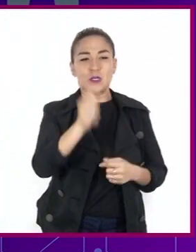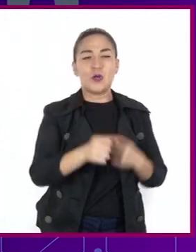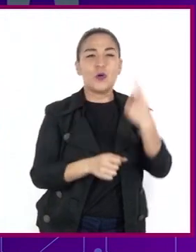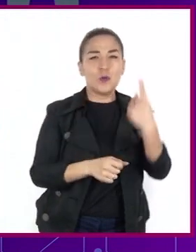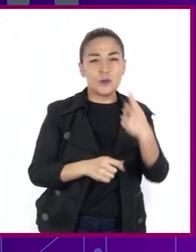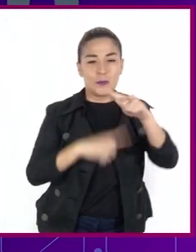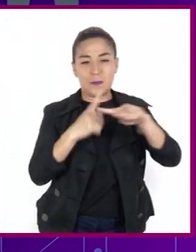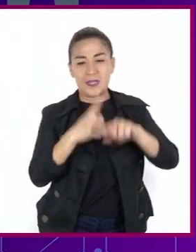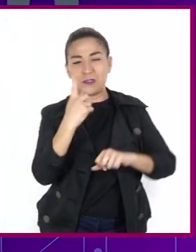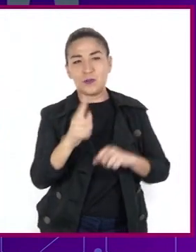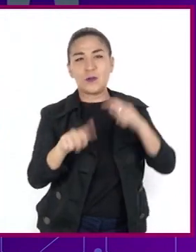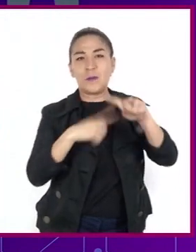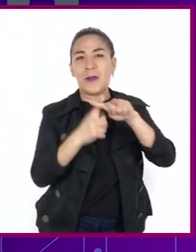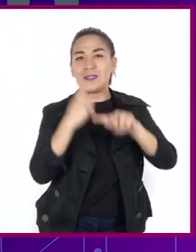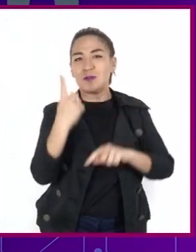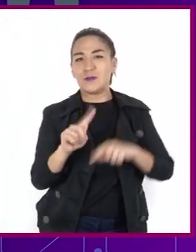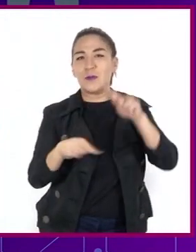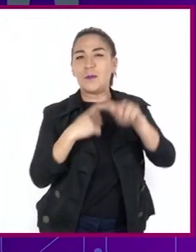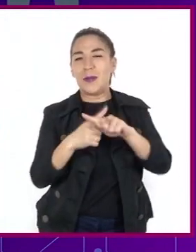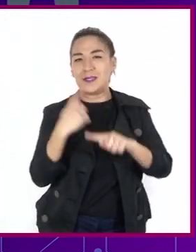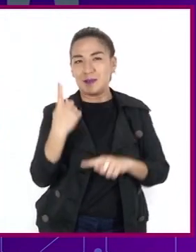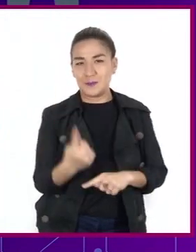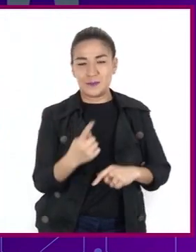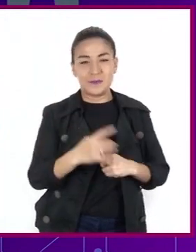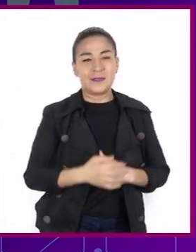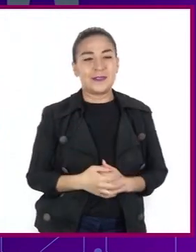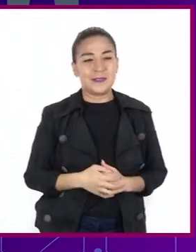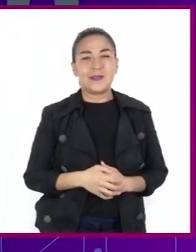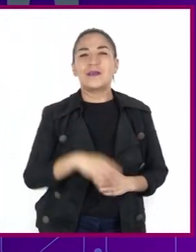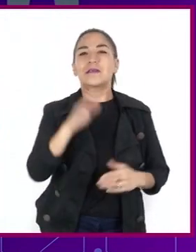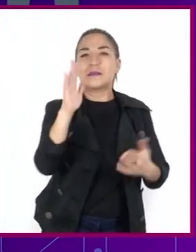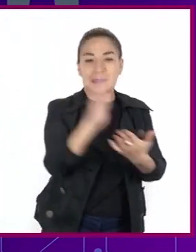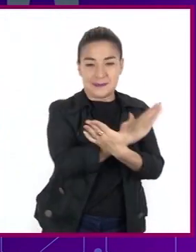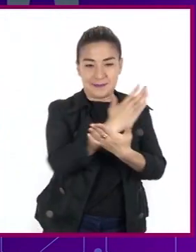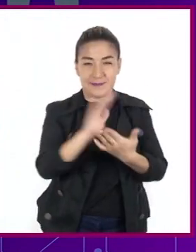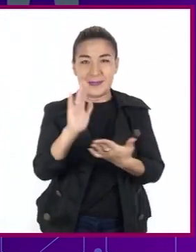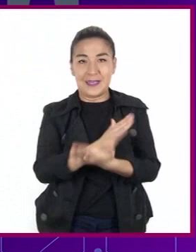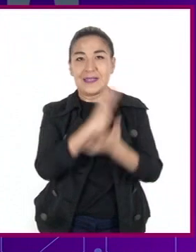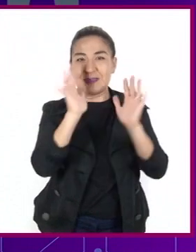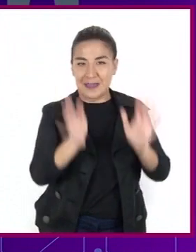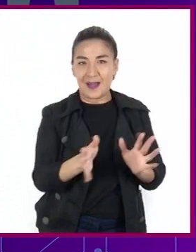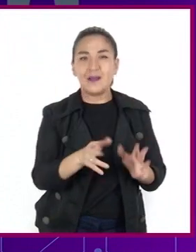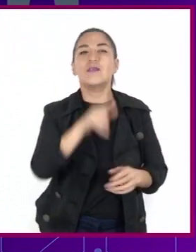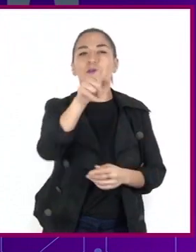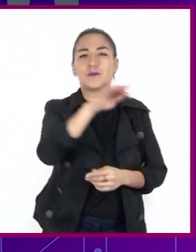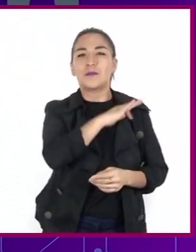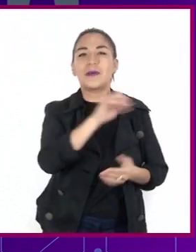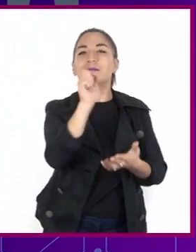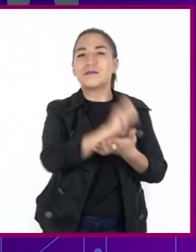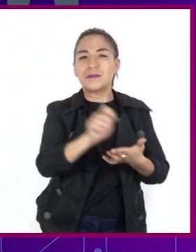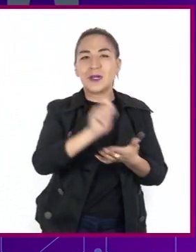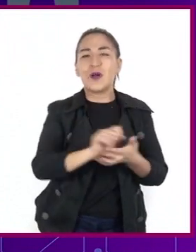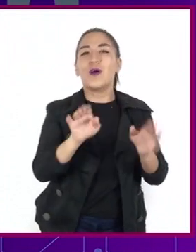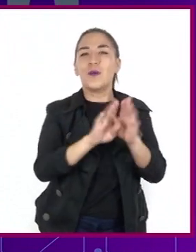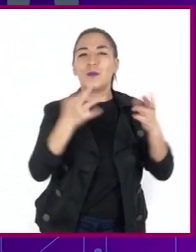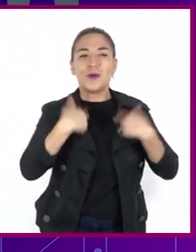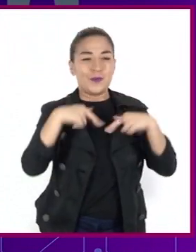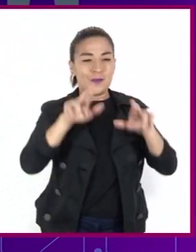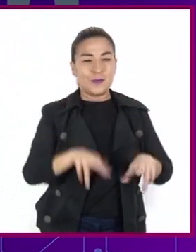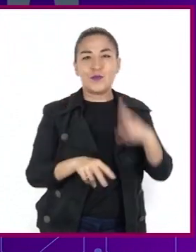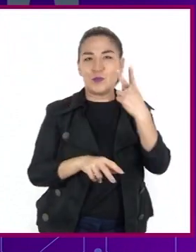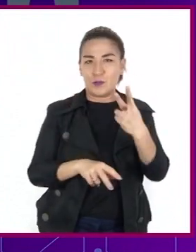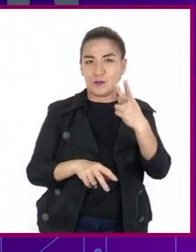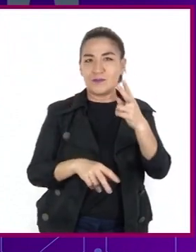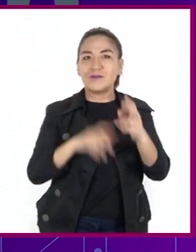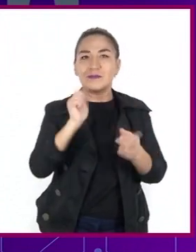más 1 más 1 más 1. Con los elementos separados, ¿pueden escribir por lo menos 2 expresiones